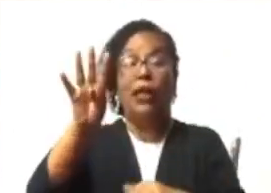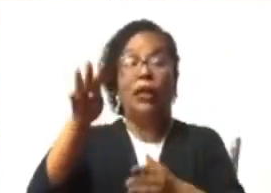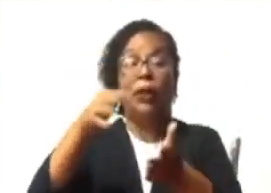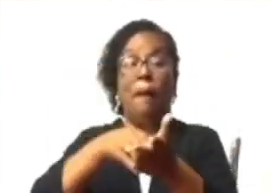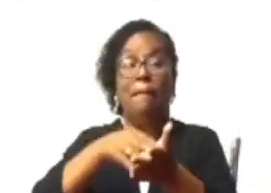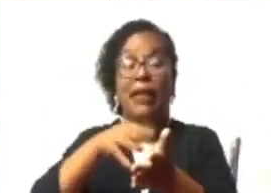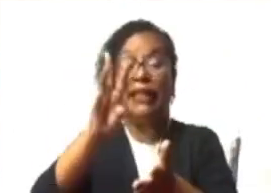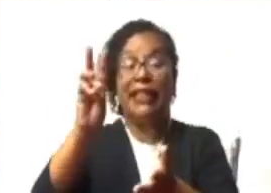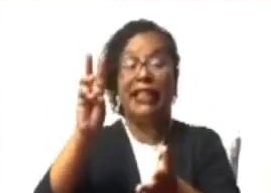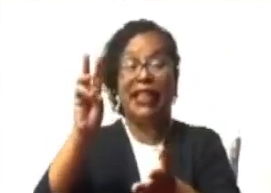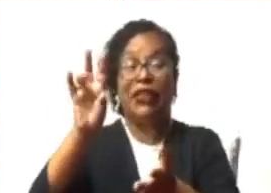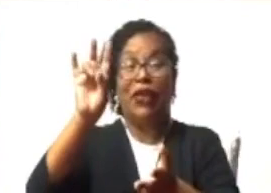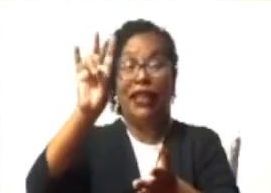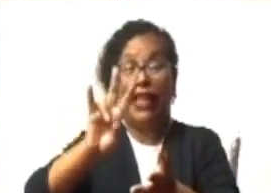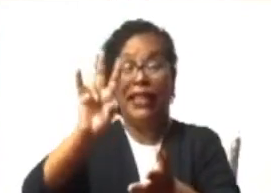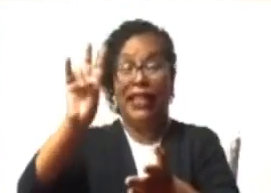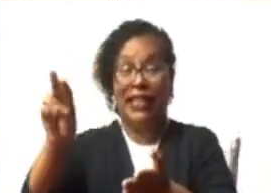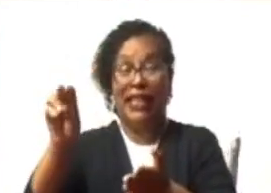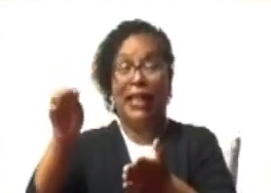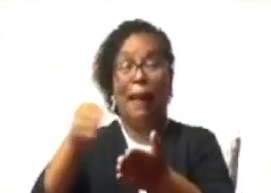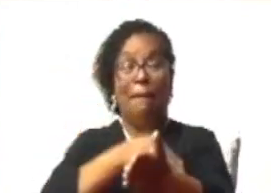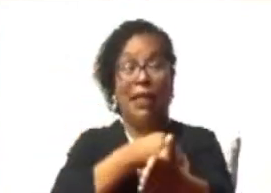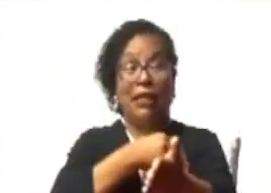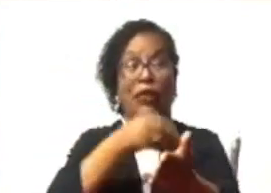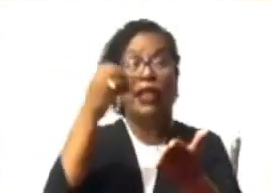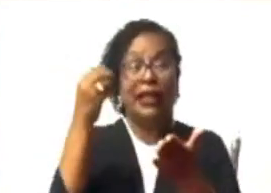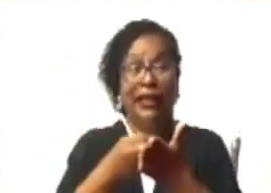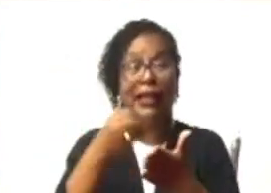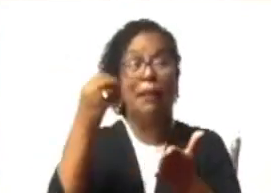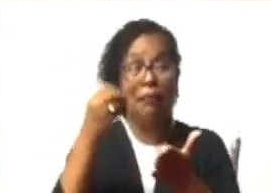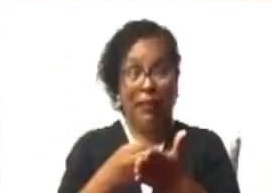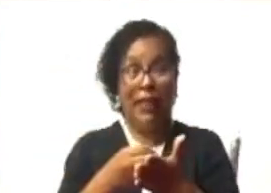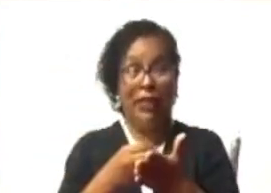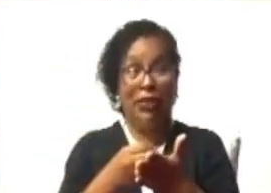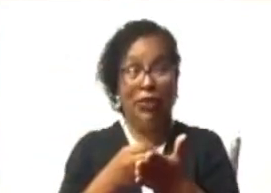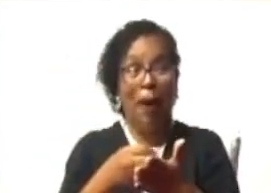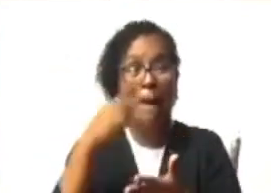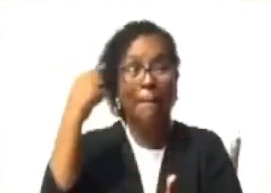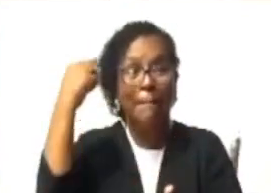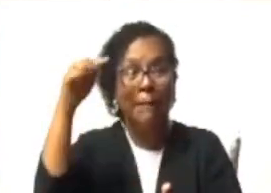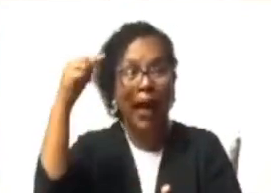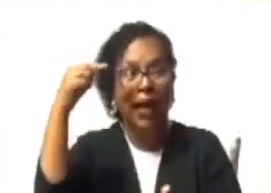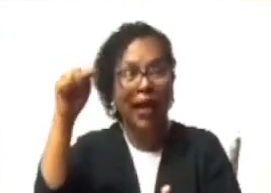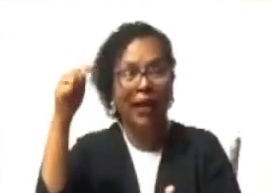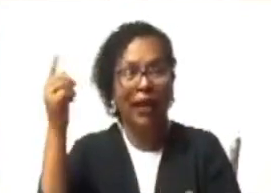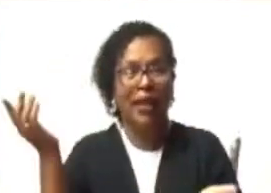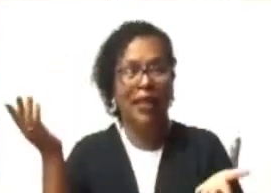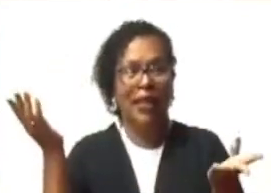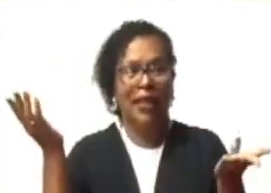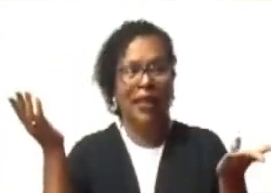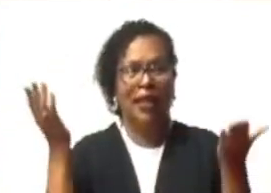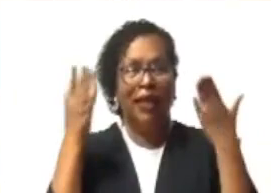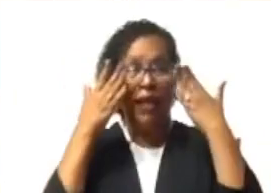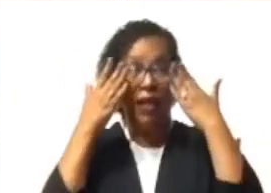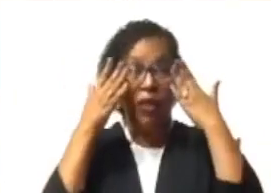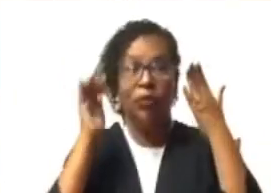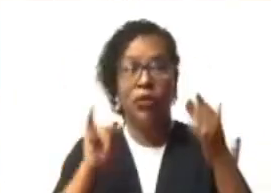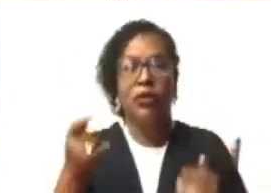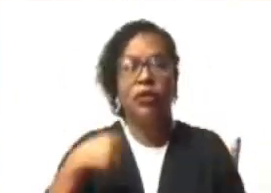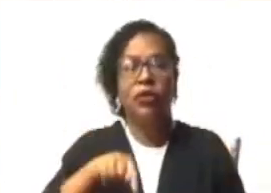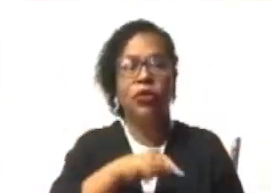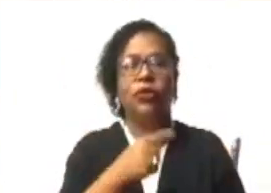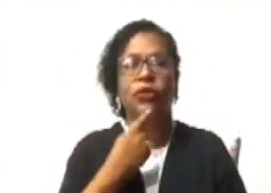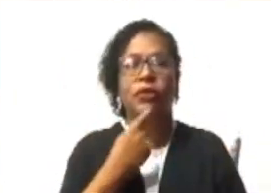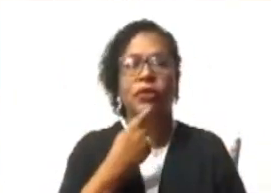4.175 millones de pesos. Y por eso nosotros decimos que el pueblo dominicano,